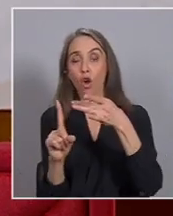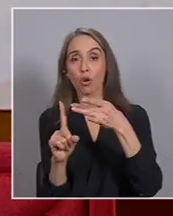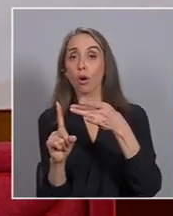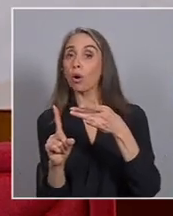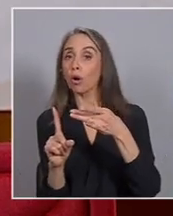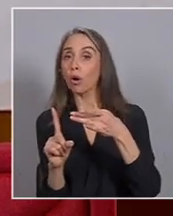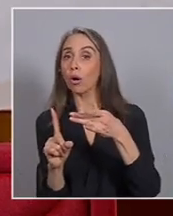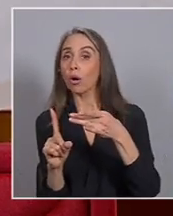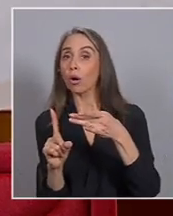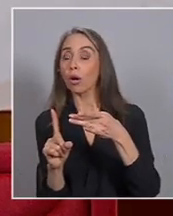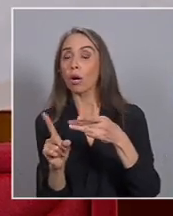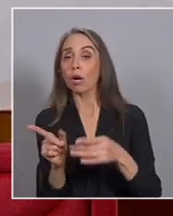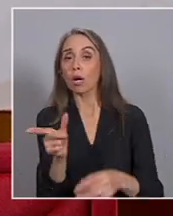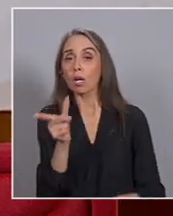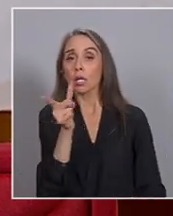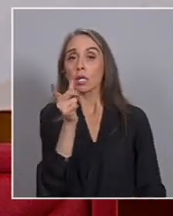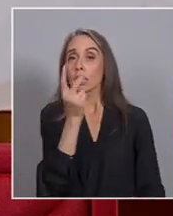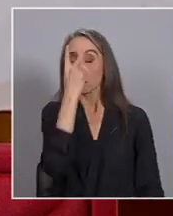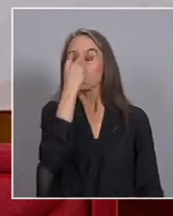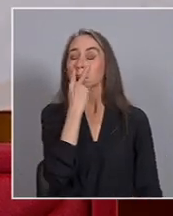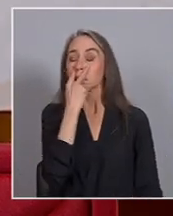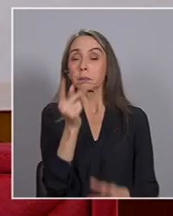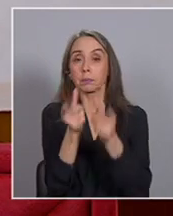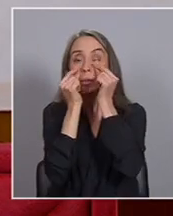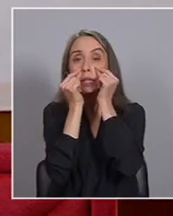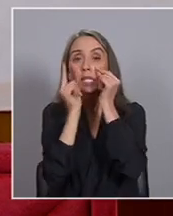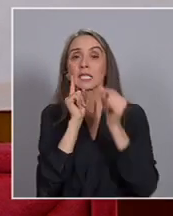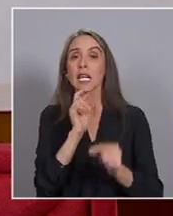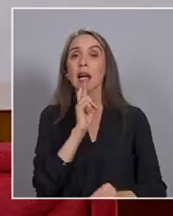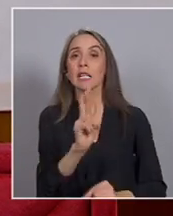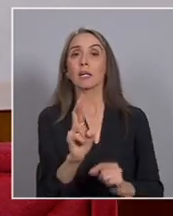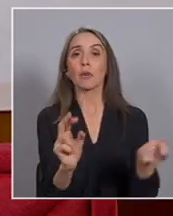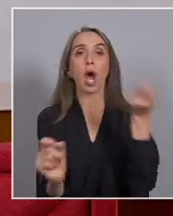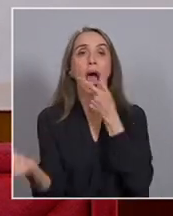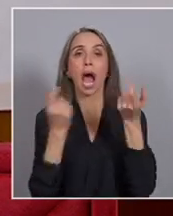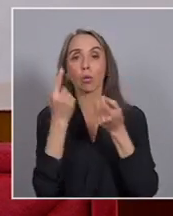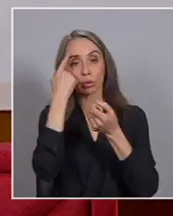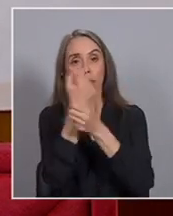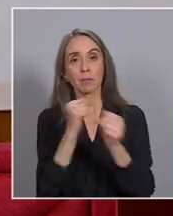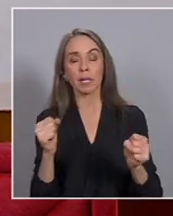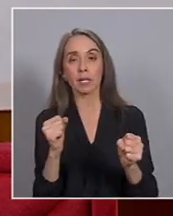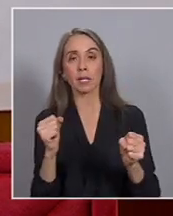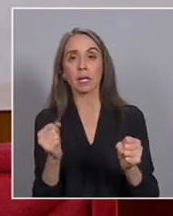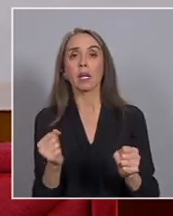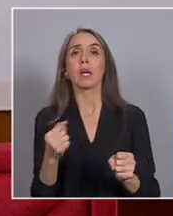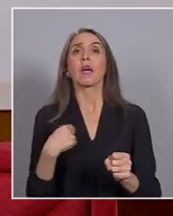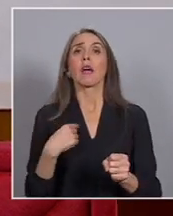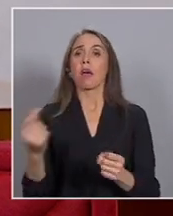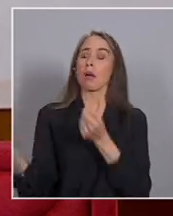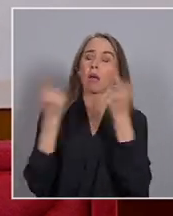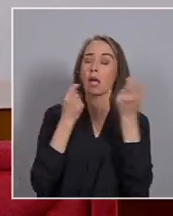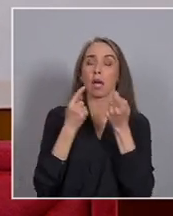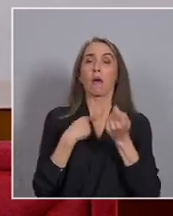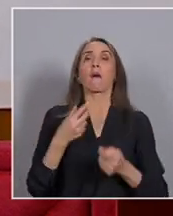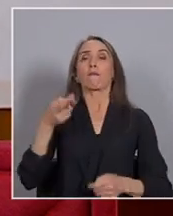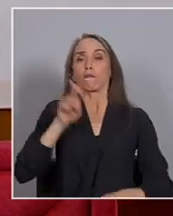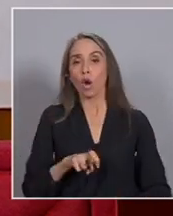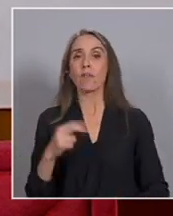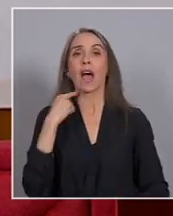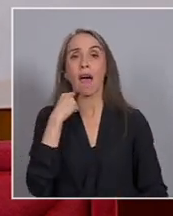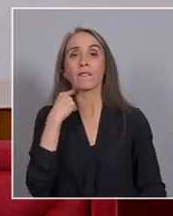privó de la visión, tenga que responder a acusaciones absurdas y revictimizantes.